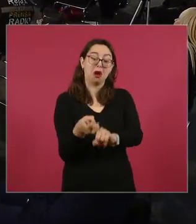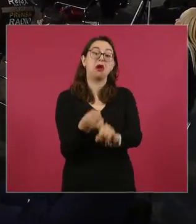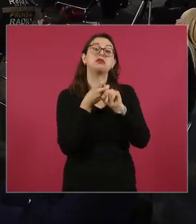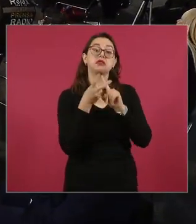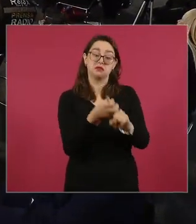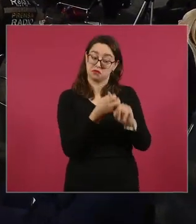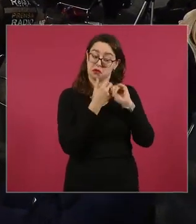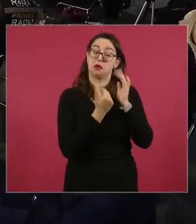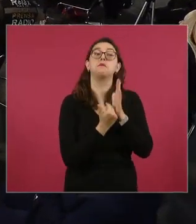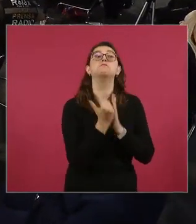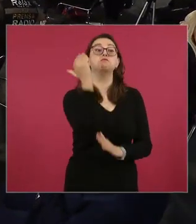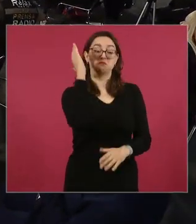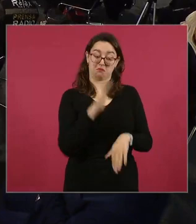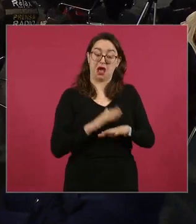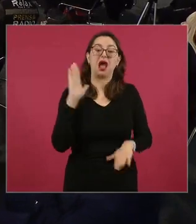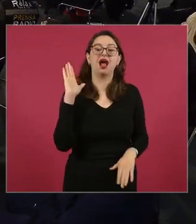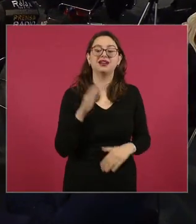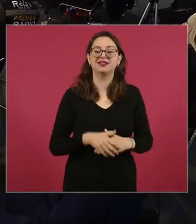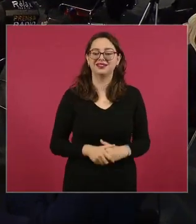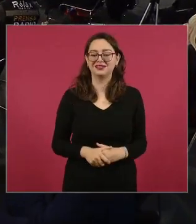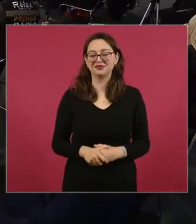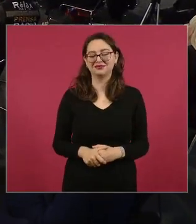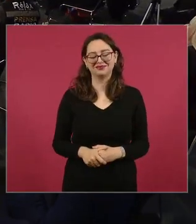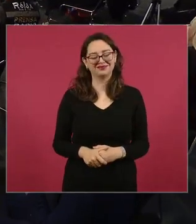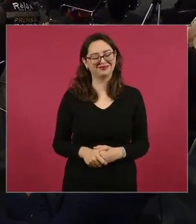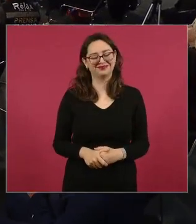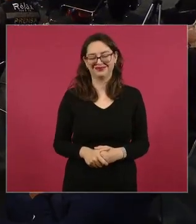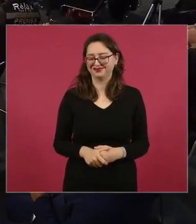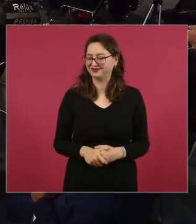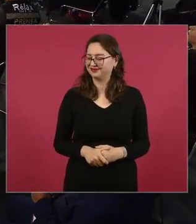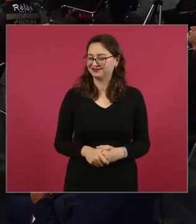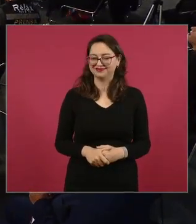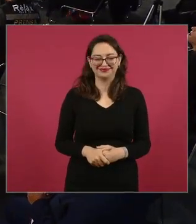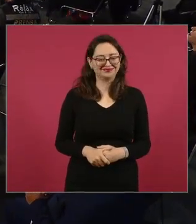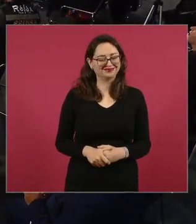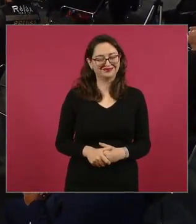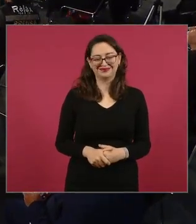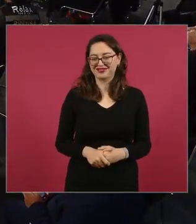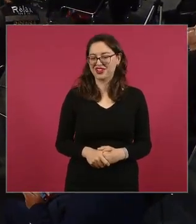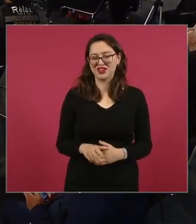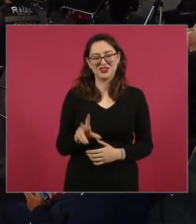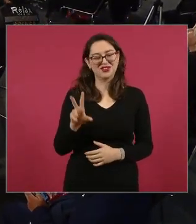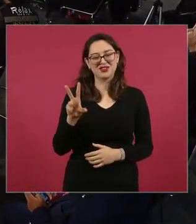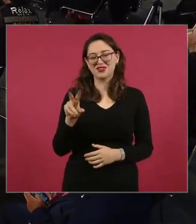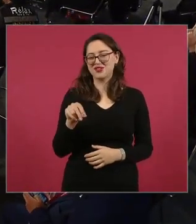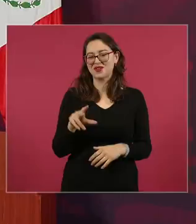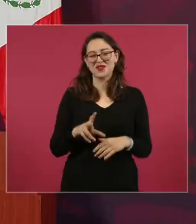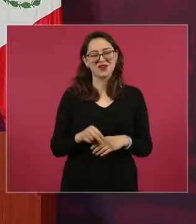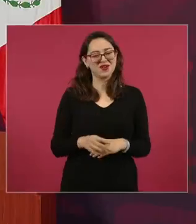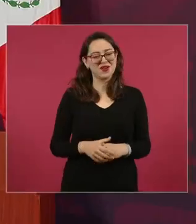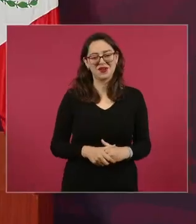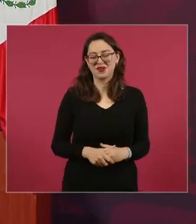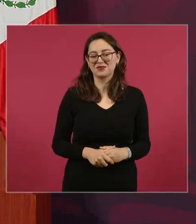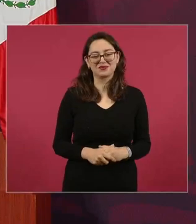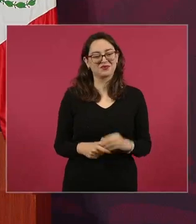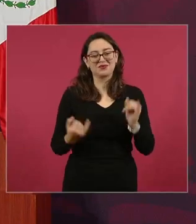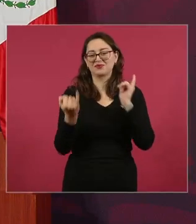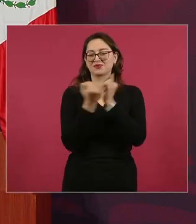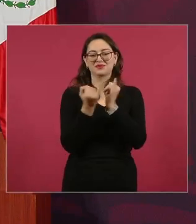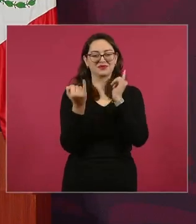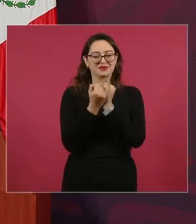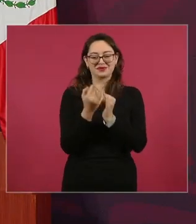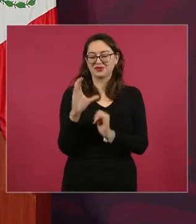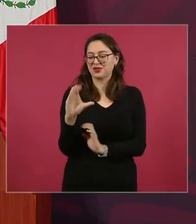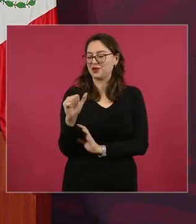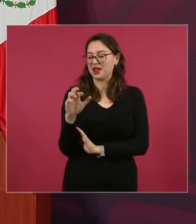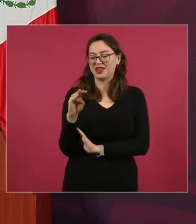No, pues tampoco. O sea, ya me vas a salir tú con como Carmen Aristegui. Bueno, es que hay muchos. Sí, ¿de